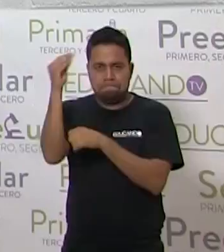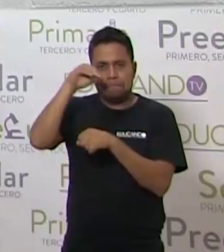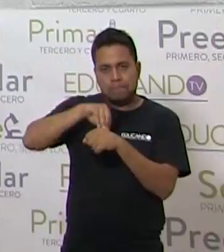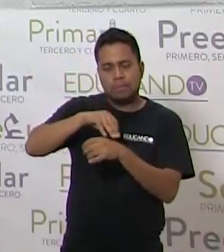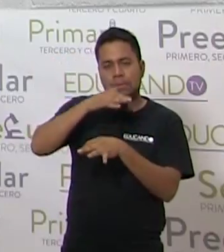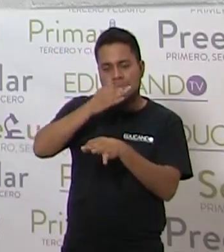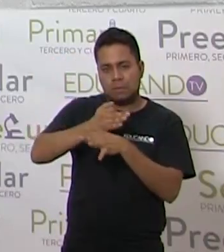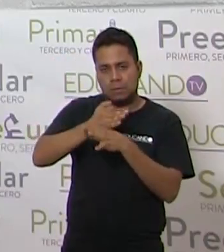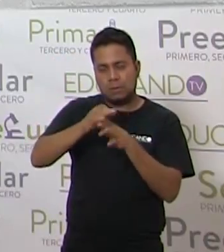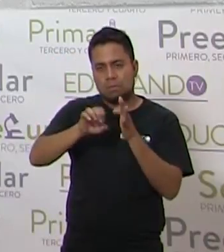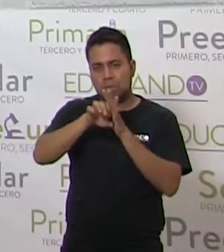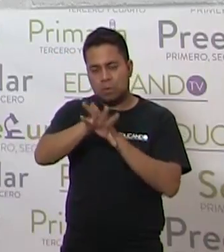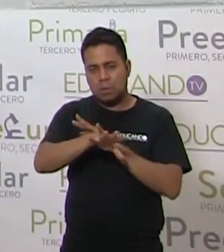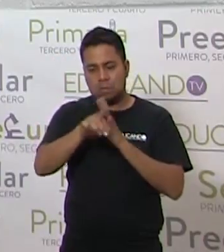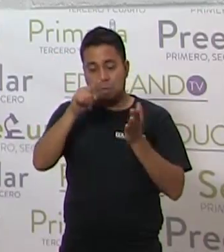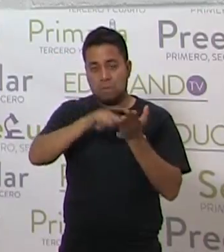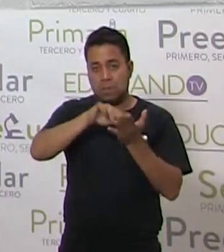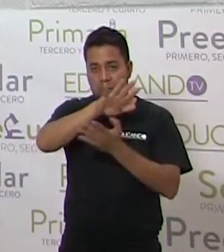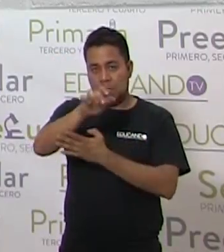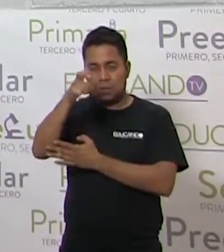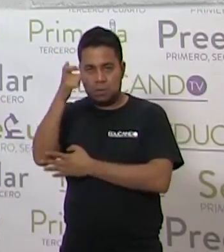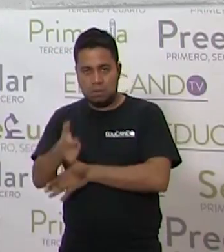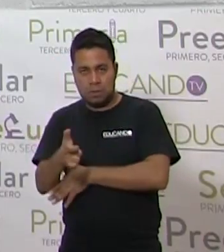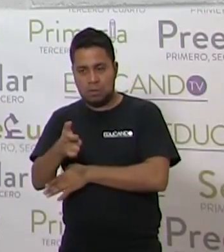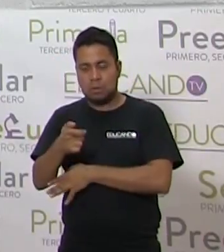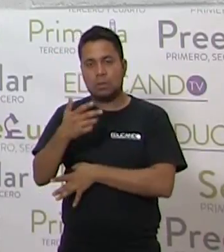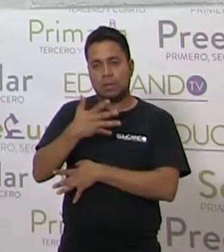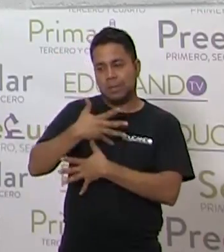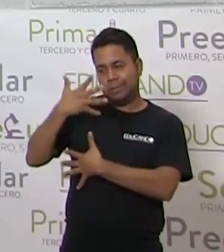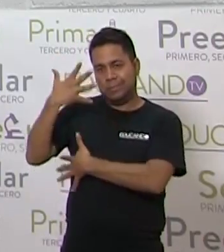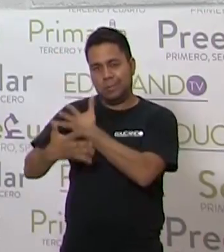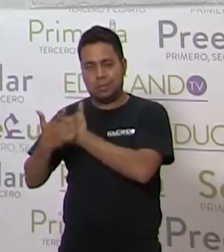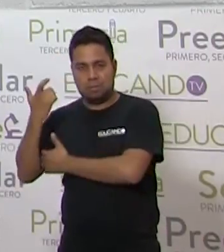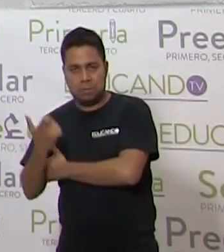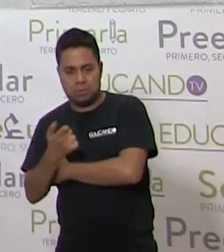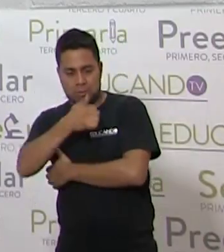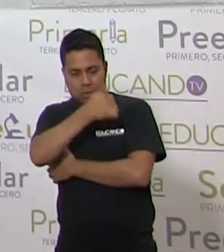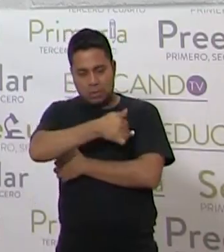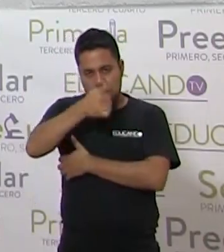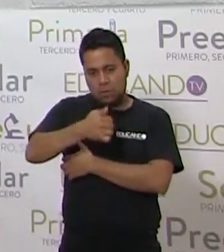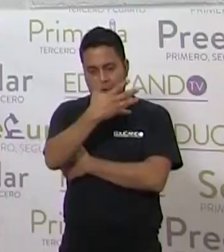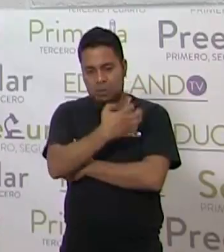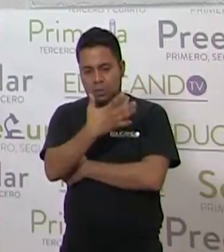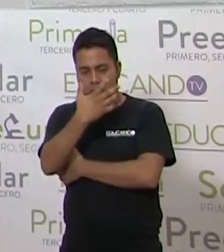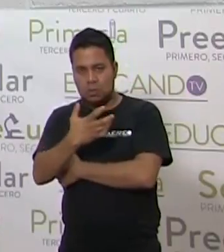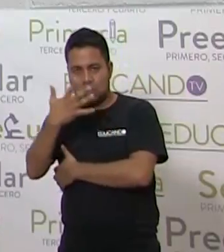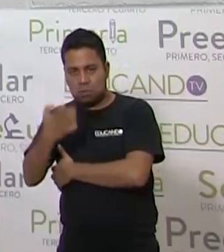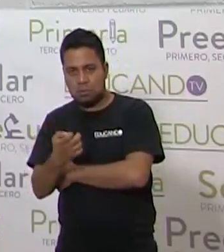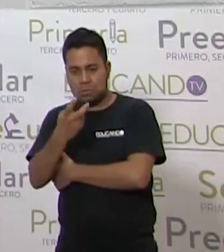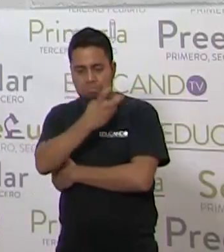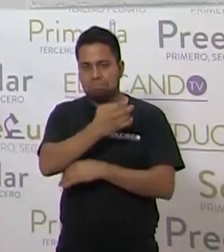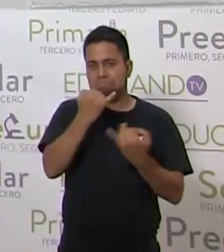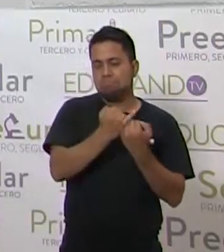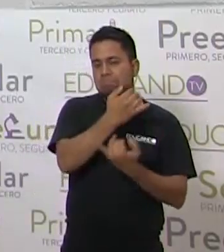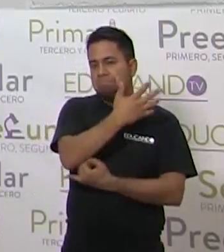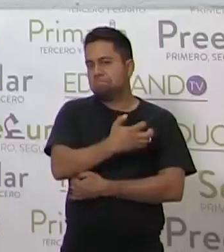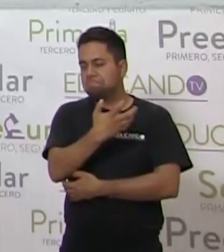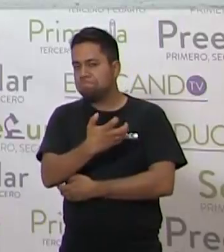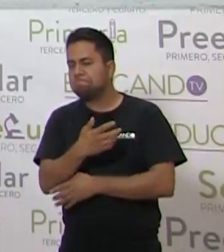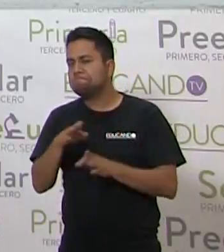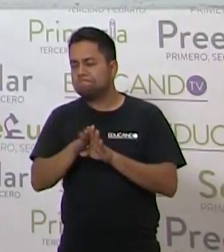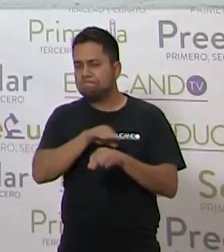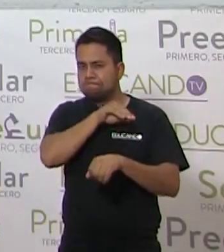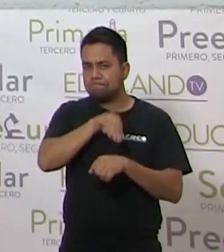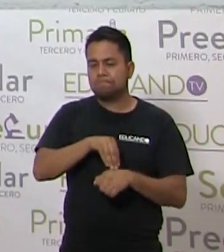que que se vendieron 15500 pesos Tú tienes 15 pesos cada paleta cuesta 5 pesos y aquí también cuesta 5 pesos Pues vamos a